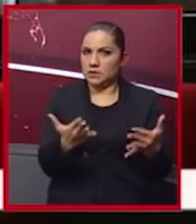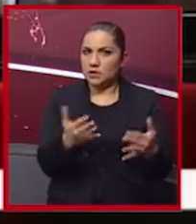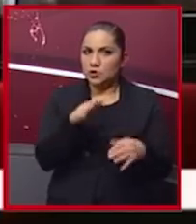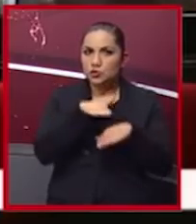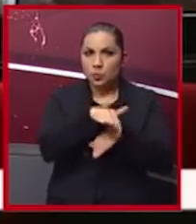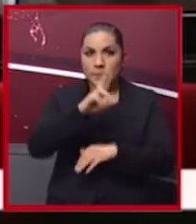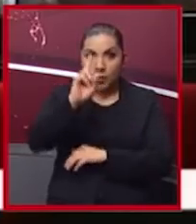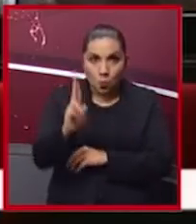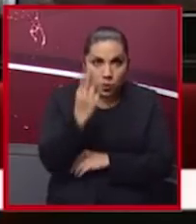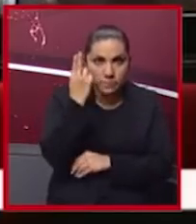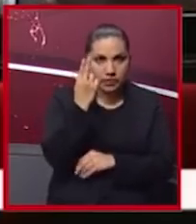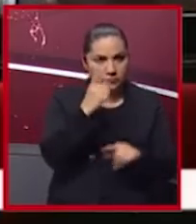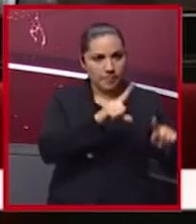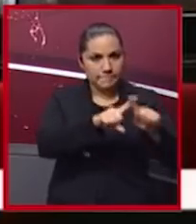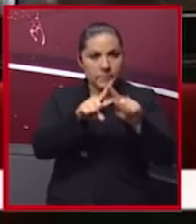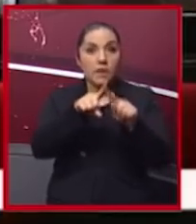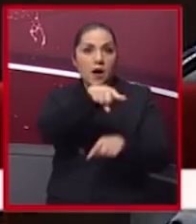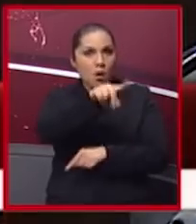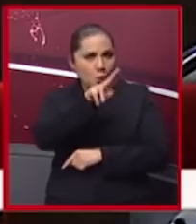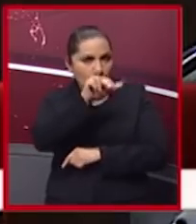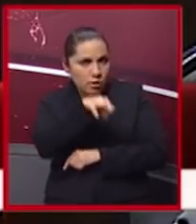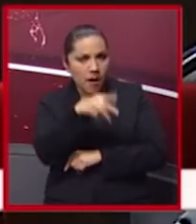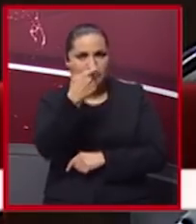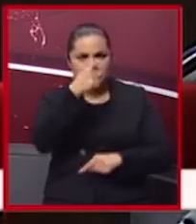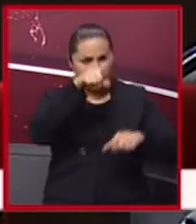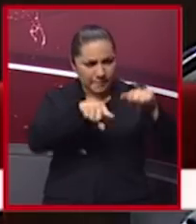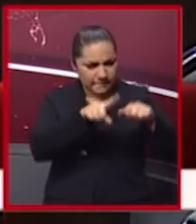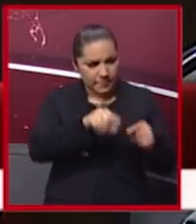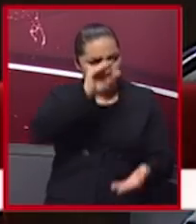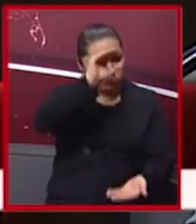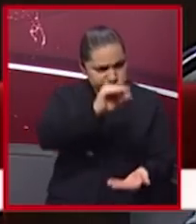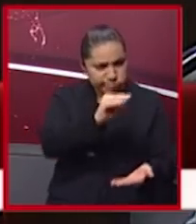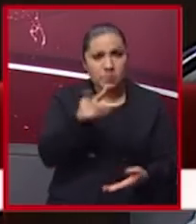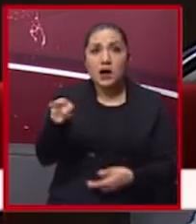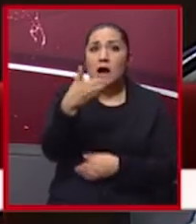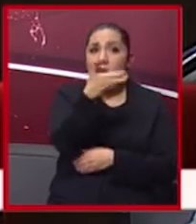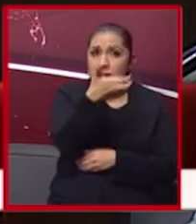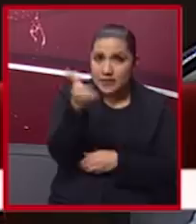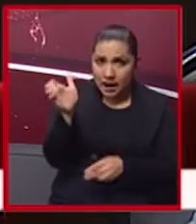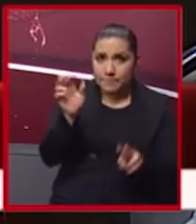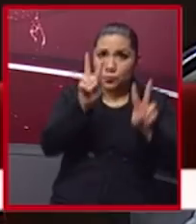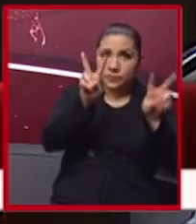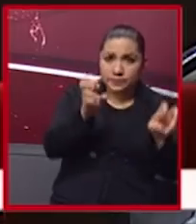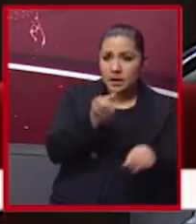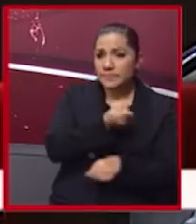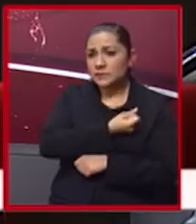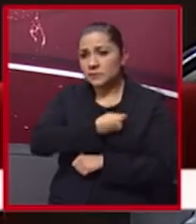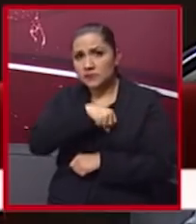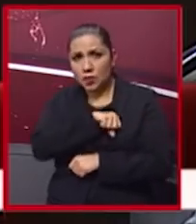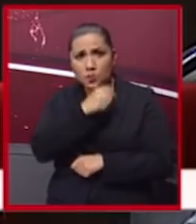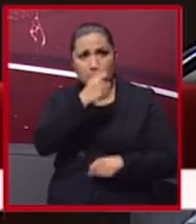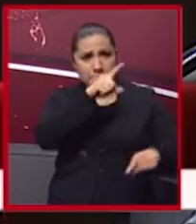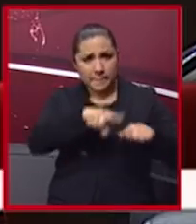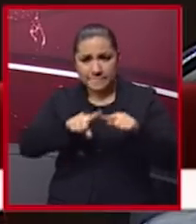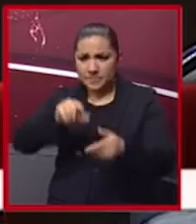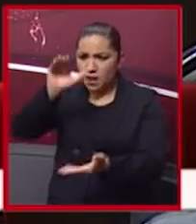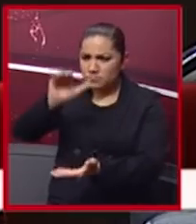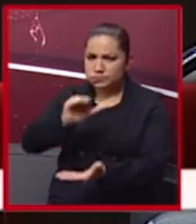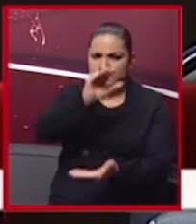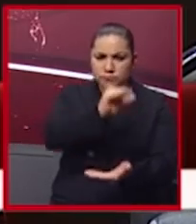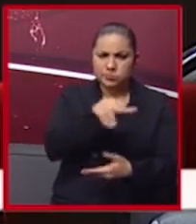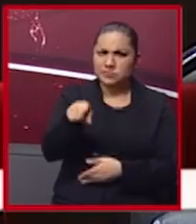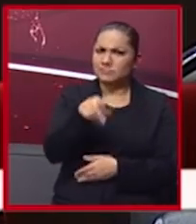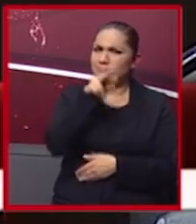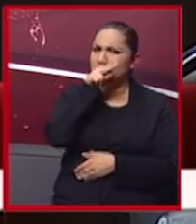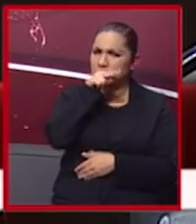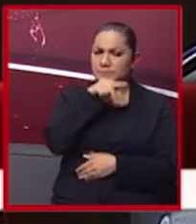públicas y en especial de la UNAM, así como de los programas del campo y el sector salud. El diputado Sergio Alcántara cuestionó al secretario de Hacienda sobre las estimaciones